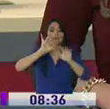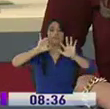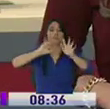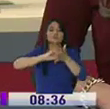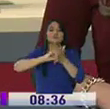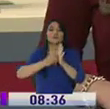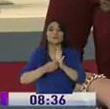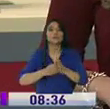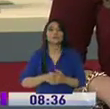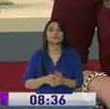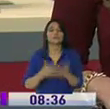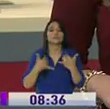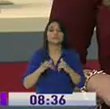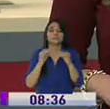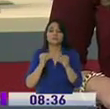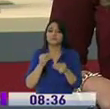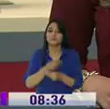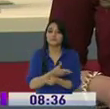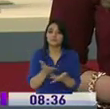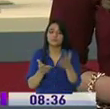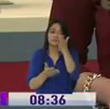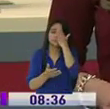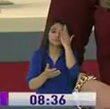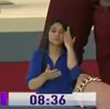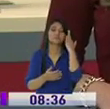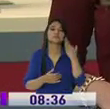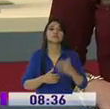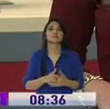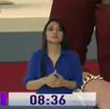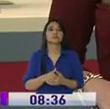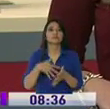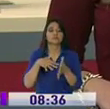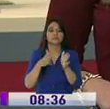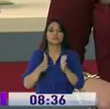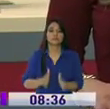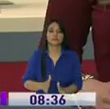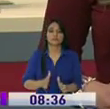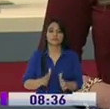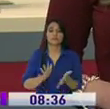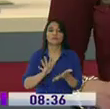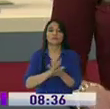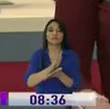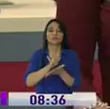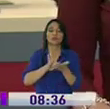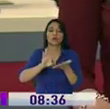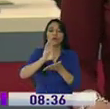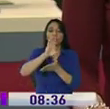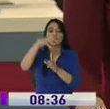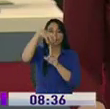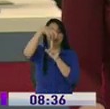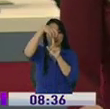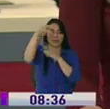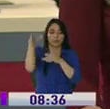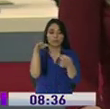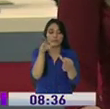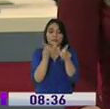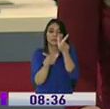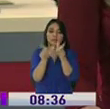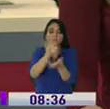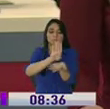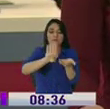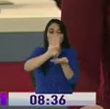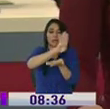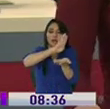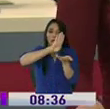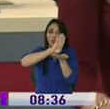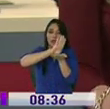8:36 y nosotros continuamos con más noticias, contándoles que estudiantes de la Unidad Educativa Mitad del Mundo y moradores de la parroquia de San Antonio de